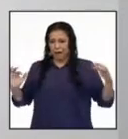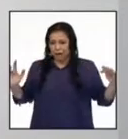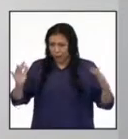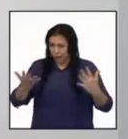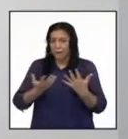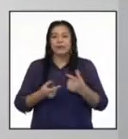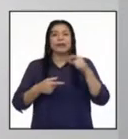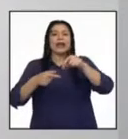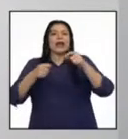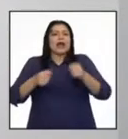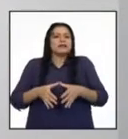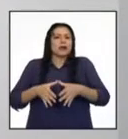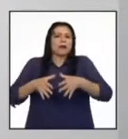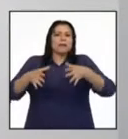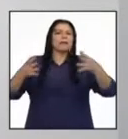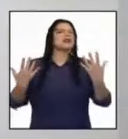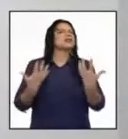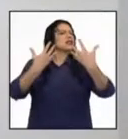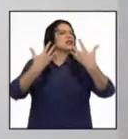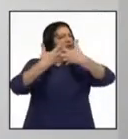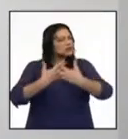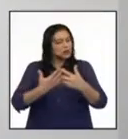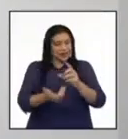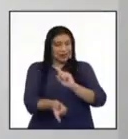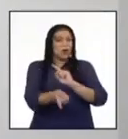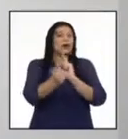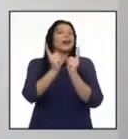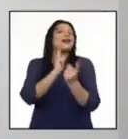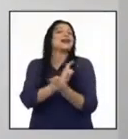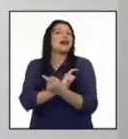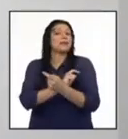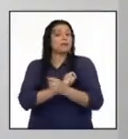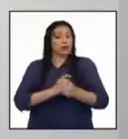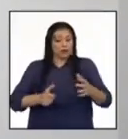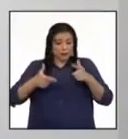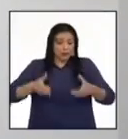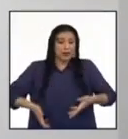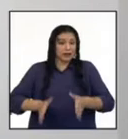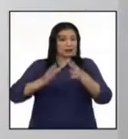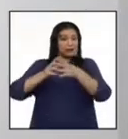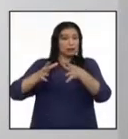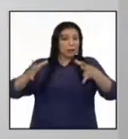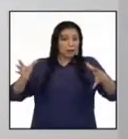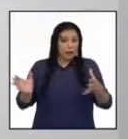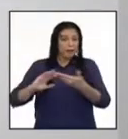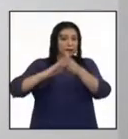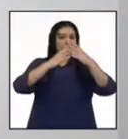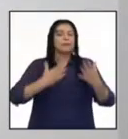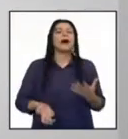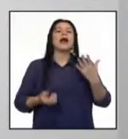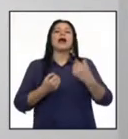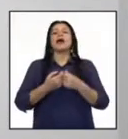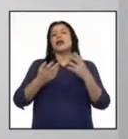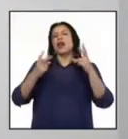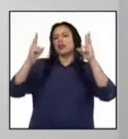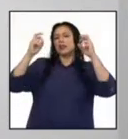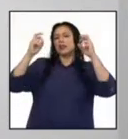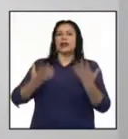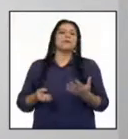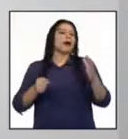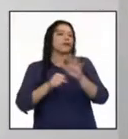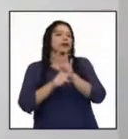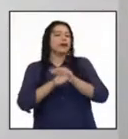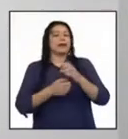Este crecimiento se relaciona con la transición demográfica, la evolución de la cobertura educativa y